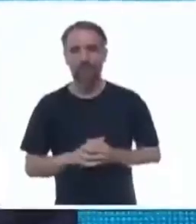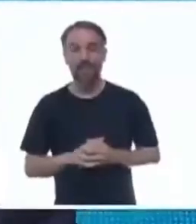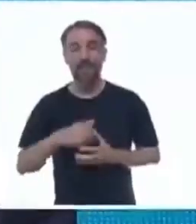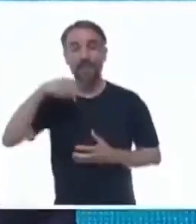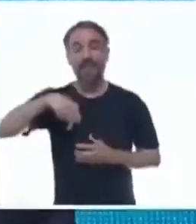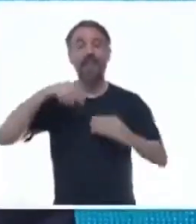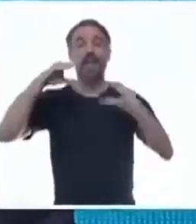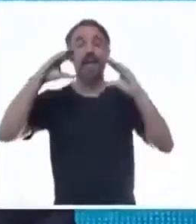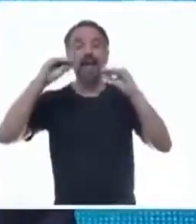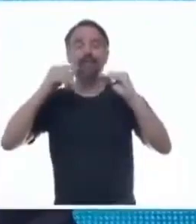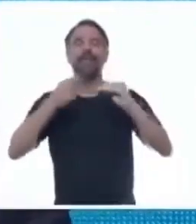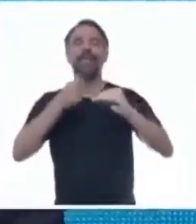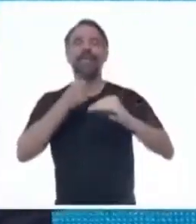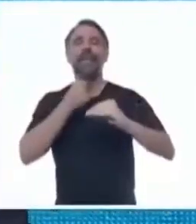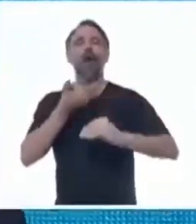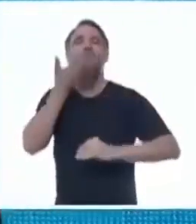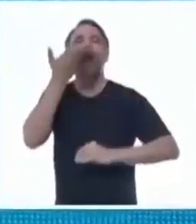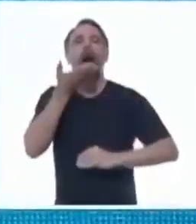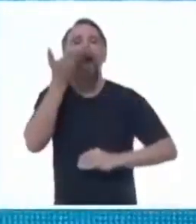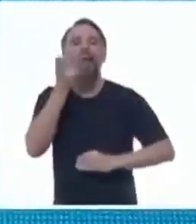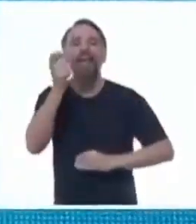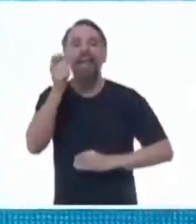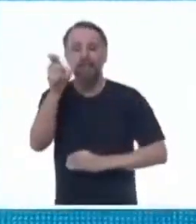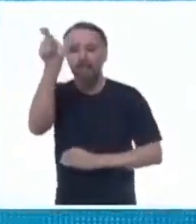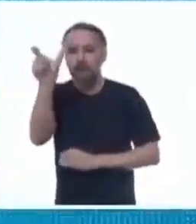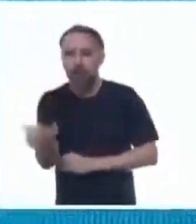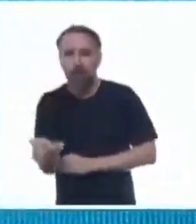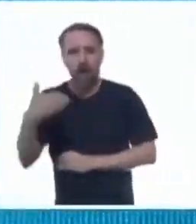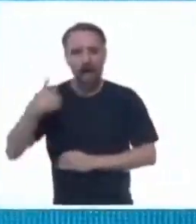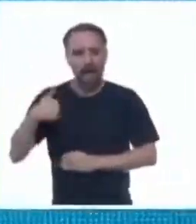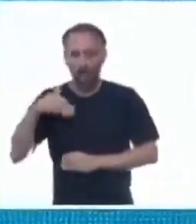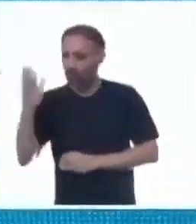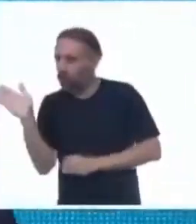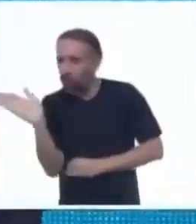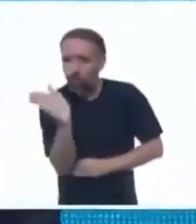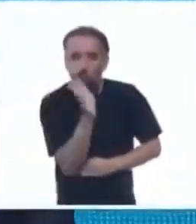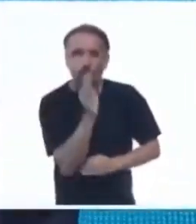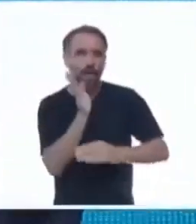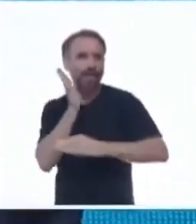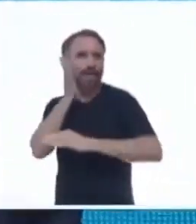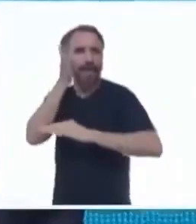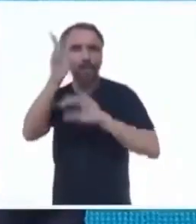hablarle a los argentinos y argentinas que fueron al cuarto oscuro,